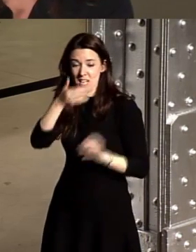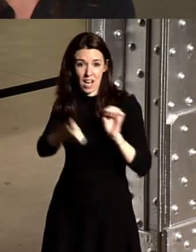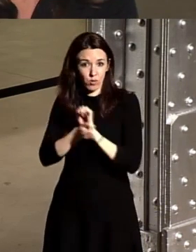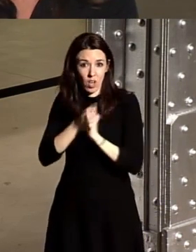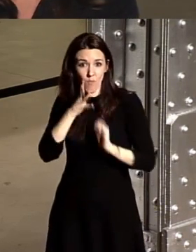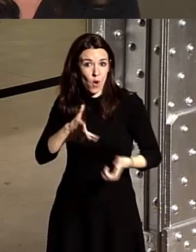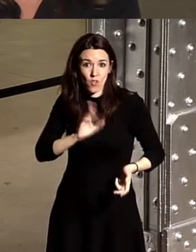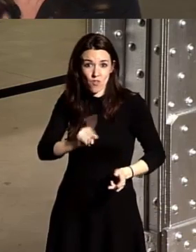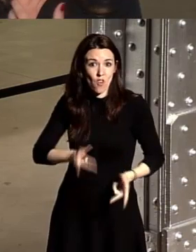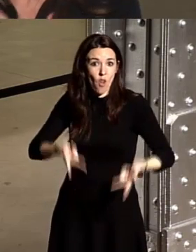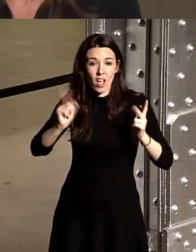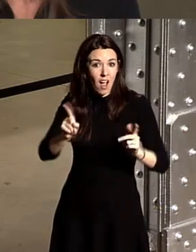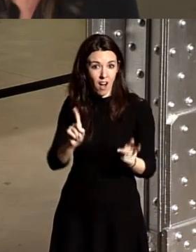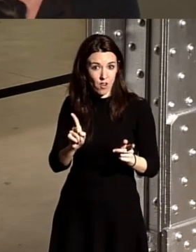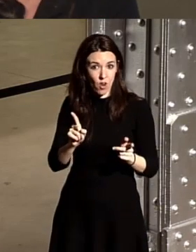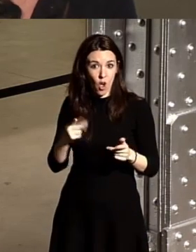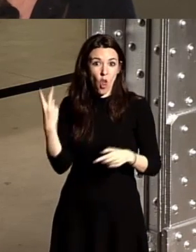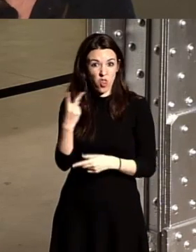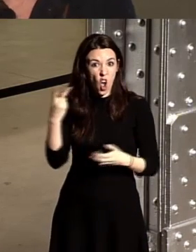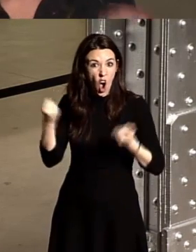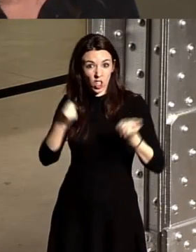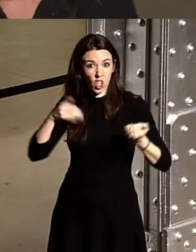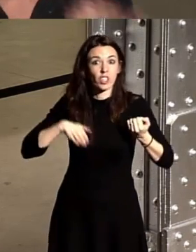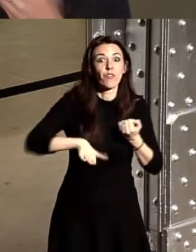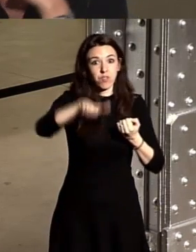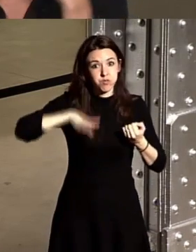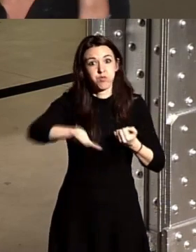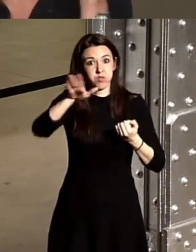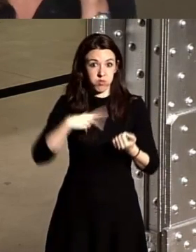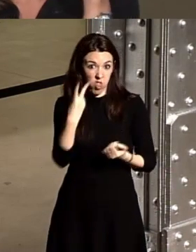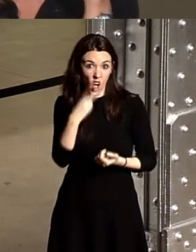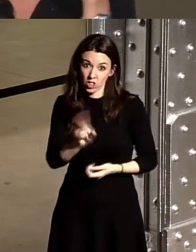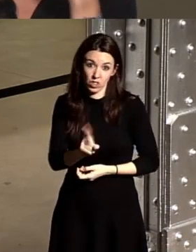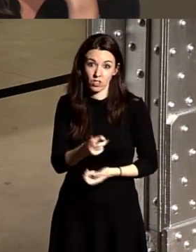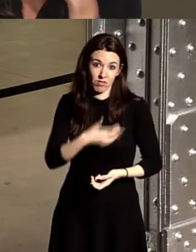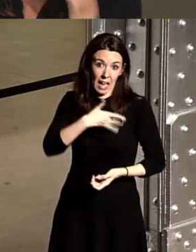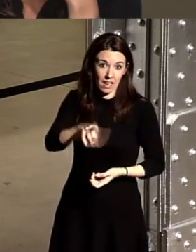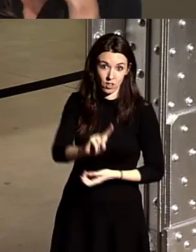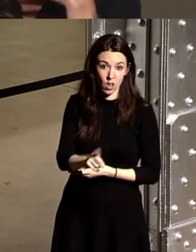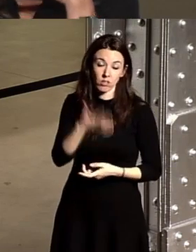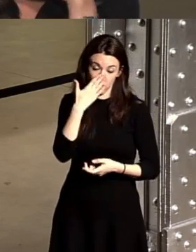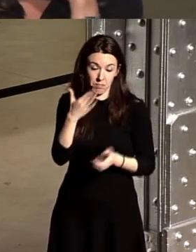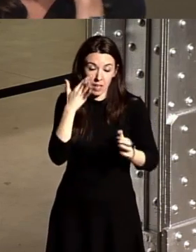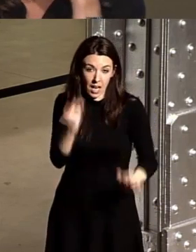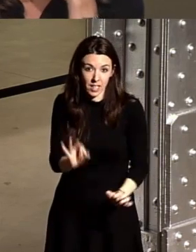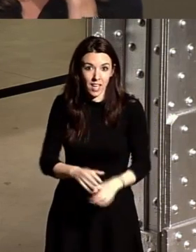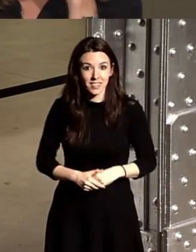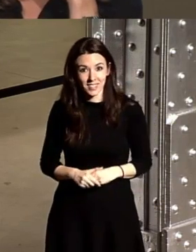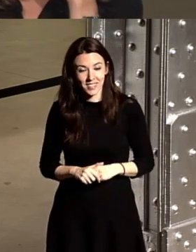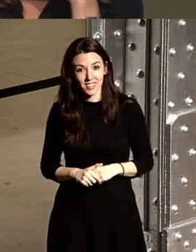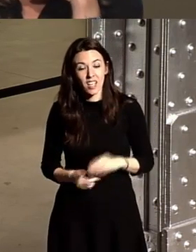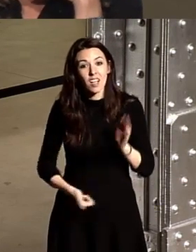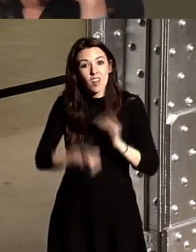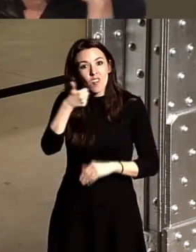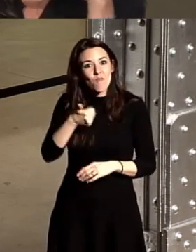no iban a dejar 2 coches acelerando de periodistas y ya. y era la verdad. Sí. Además,